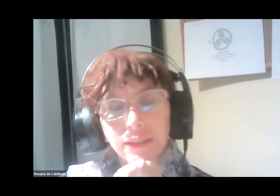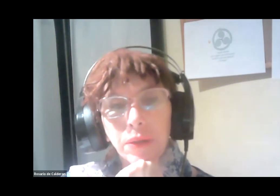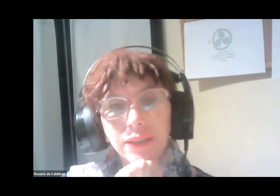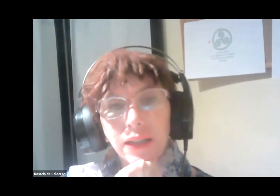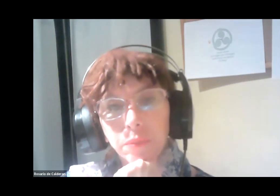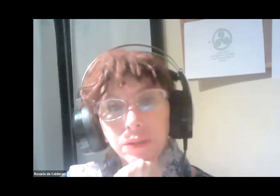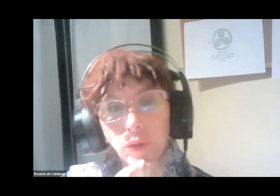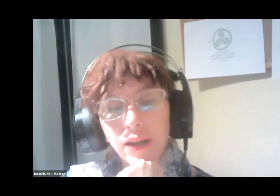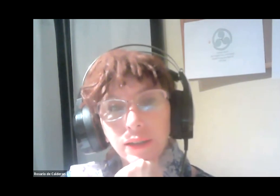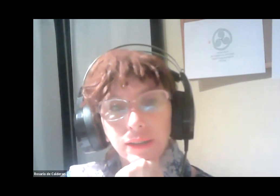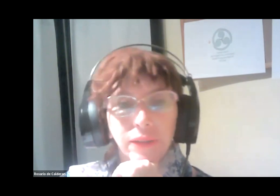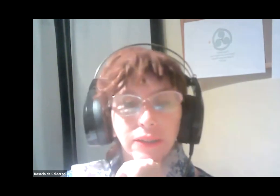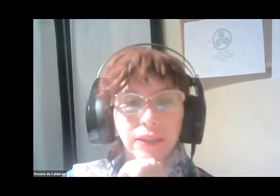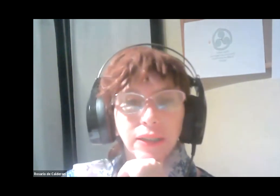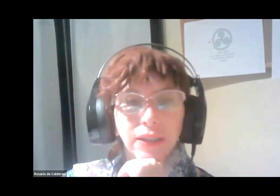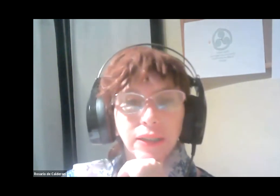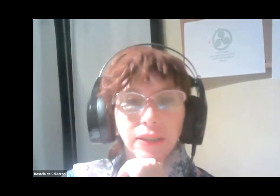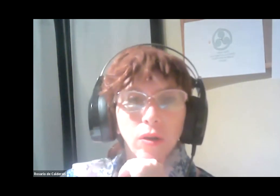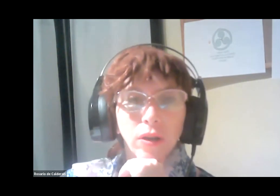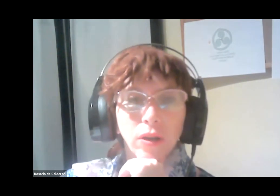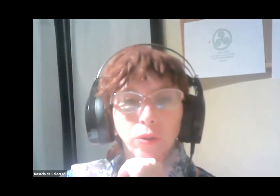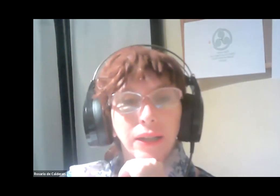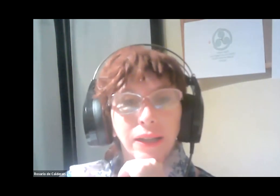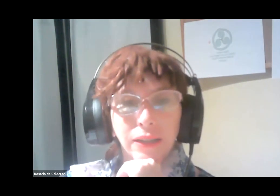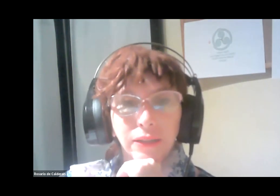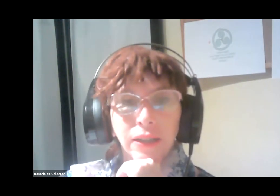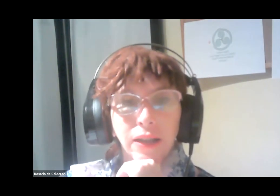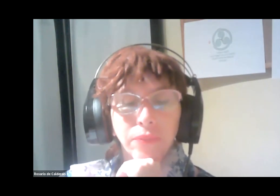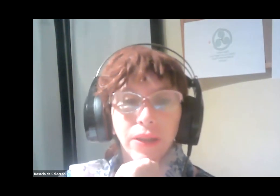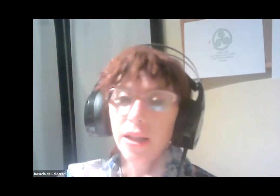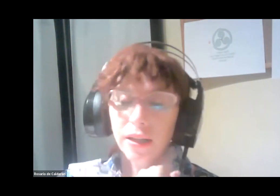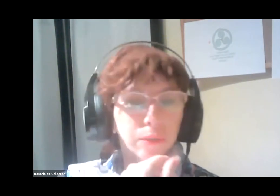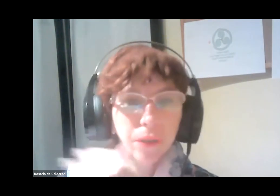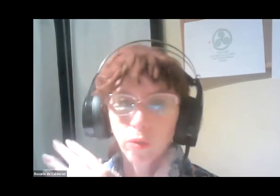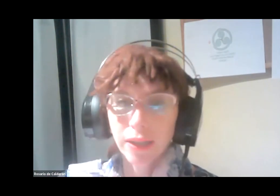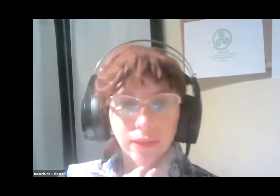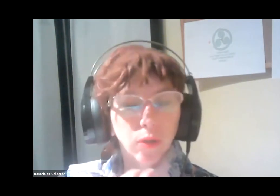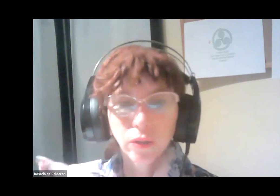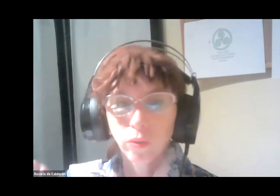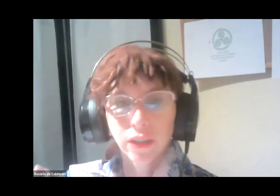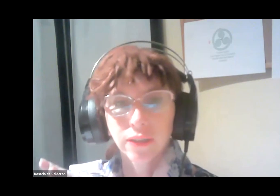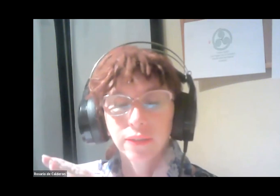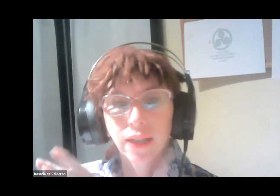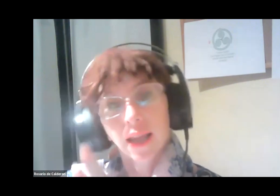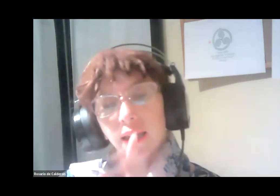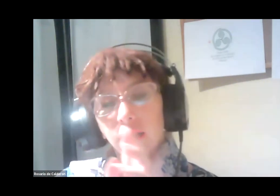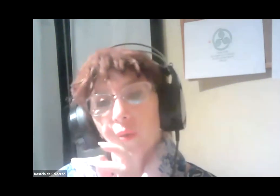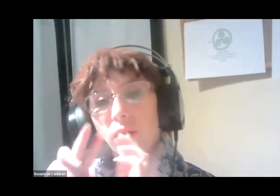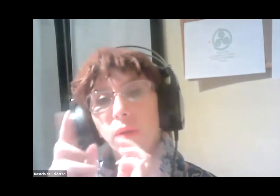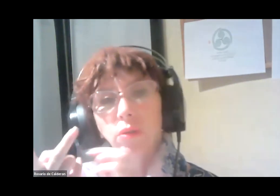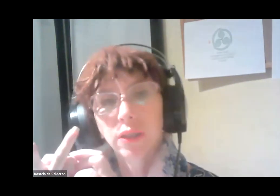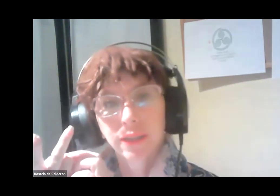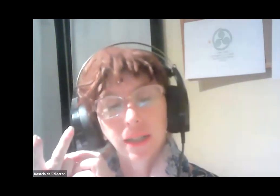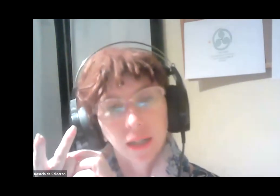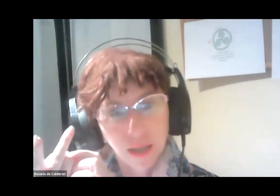discapacidad visual y te vas a hacer entender con carlos para que te atiendan respecto a la gestión que tú quieras hacer y